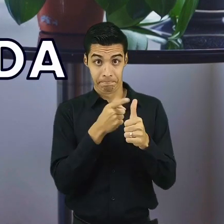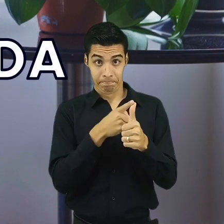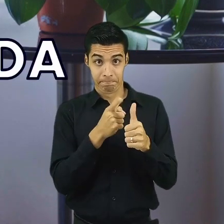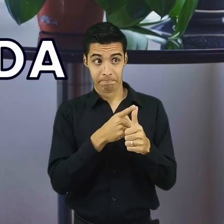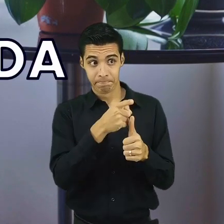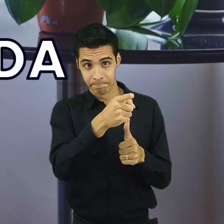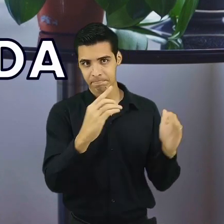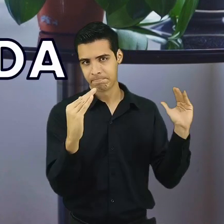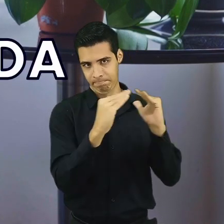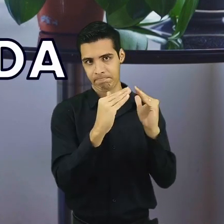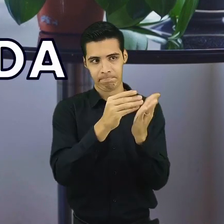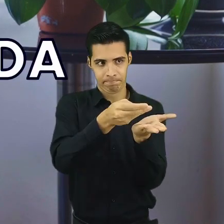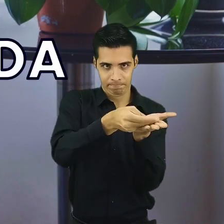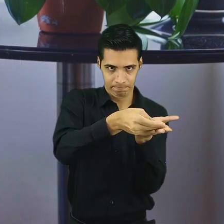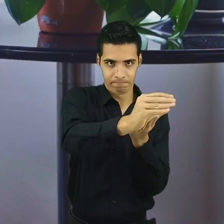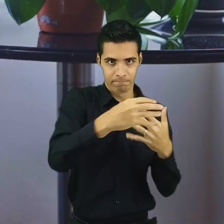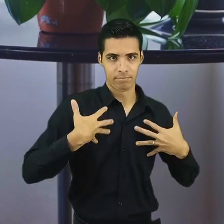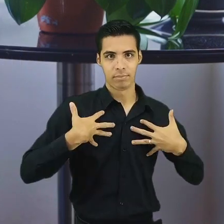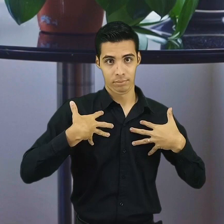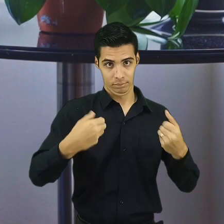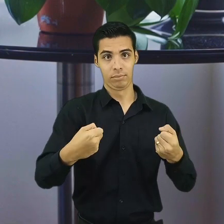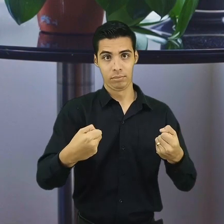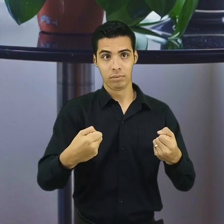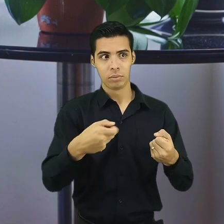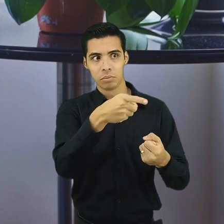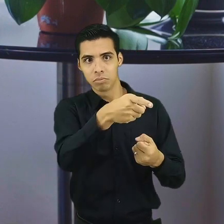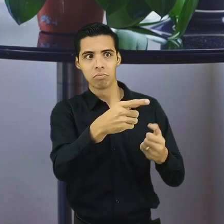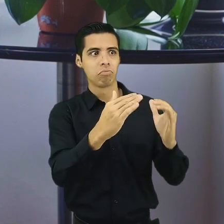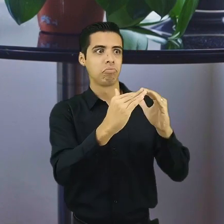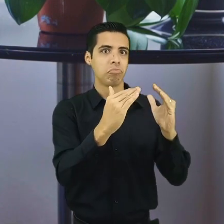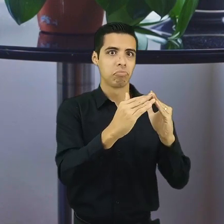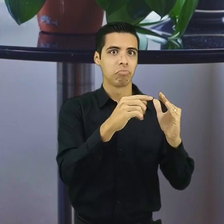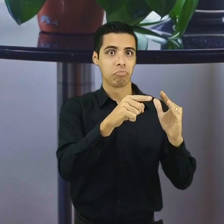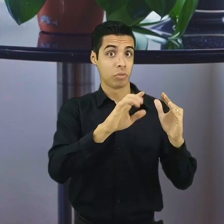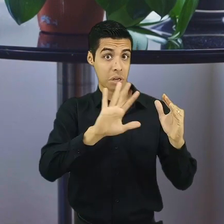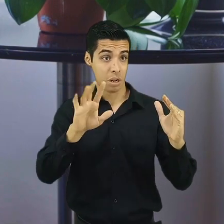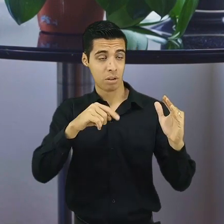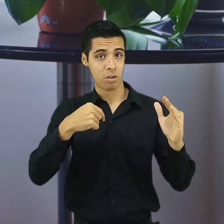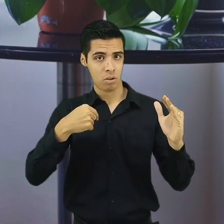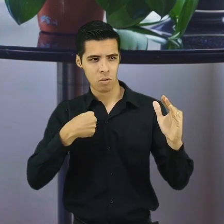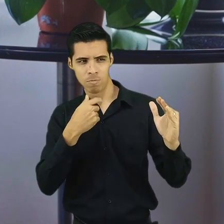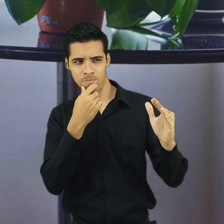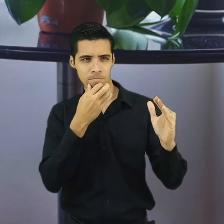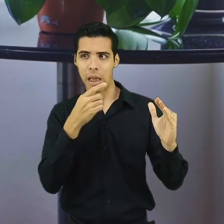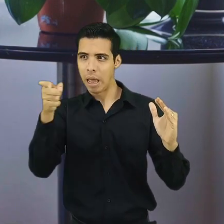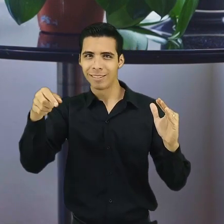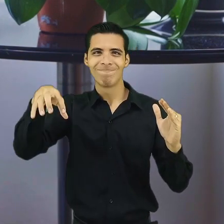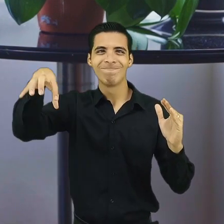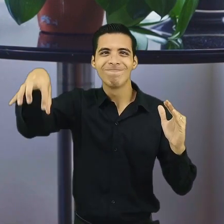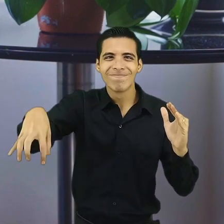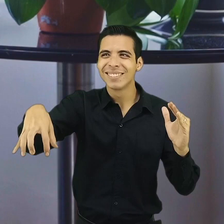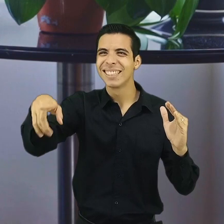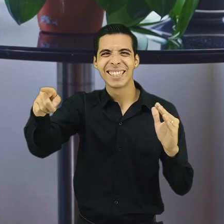vivienda. Esta es la más tradicional. Se basa en comprar una propiedad en la que eres dueño y muchas veces, para mayor agilidad, se